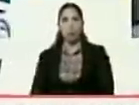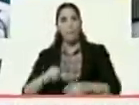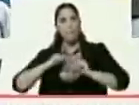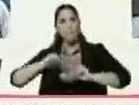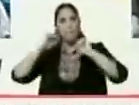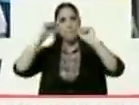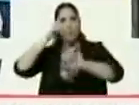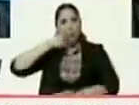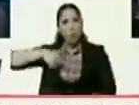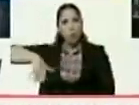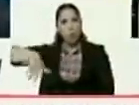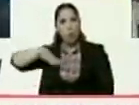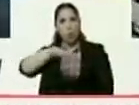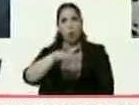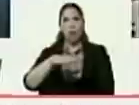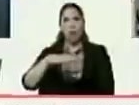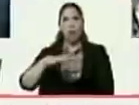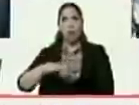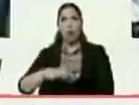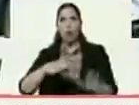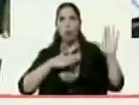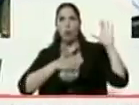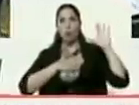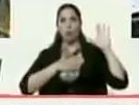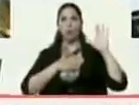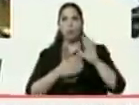pueblo! ¡Lo juro!